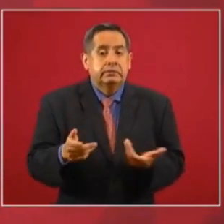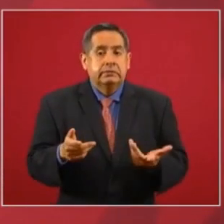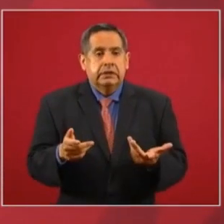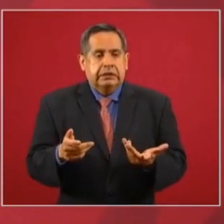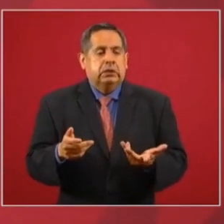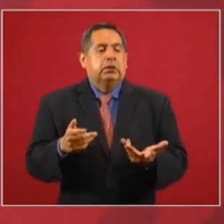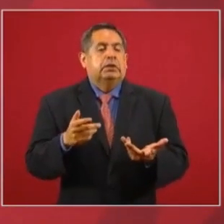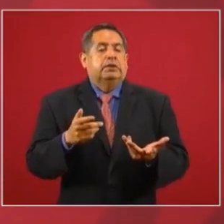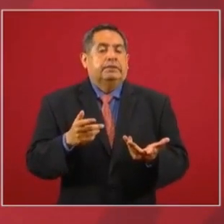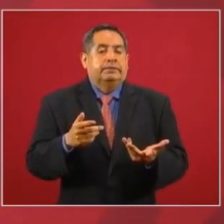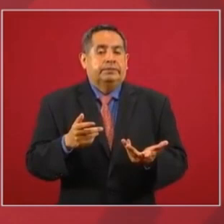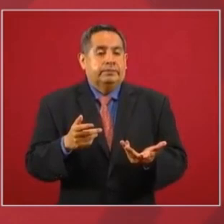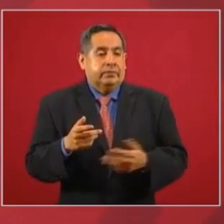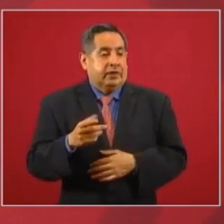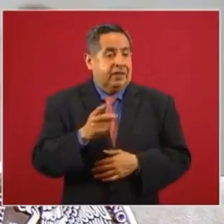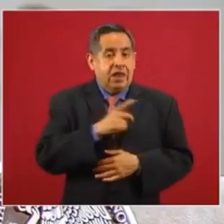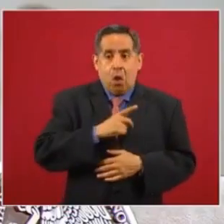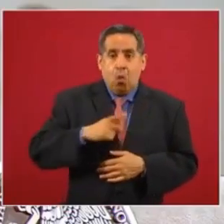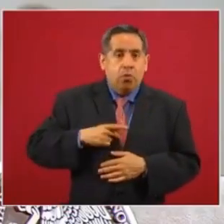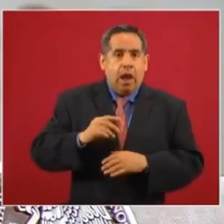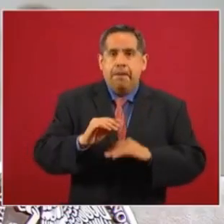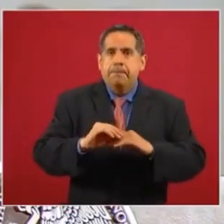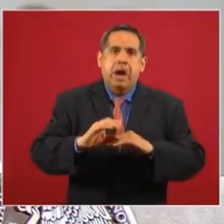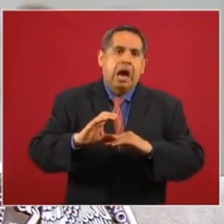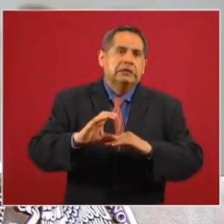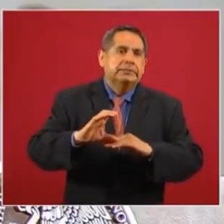tienen un crecimiento de su deuda